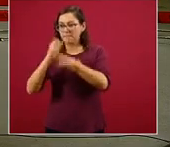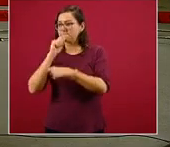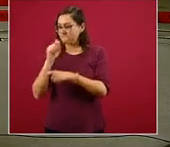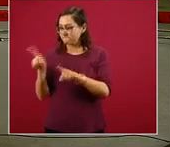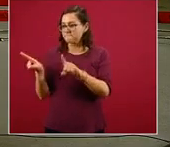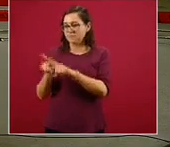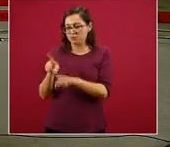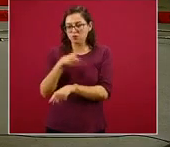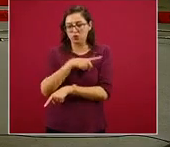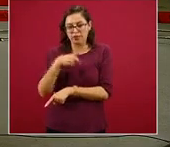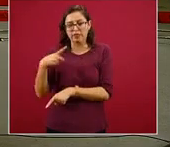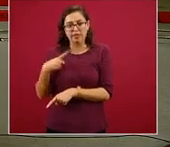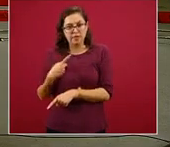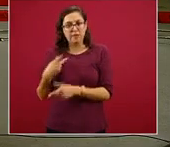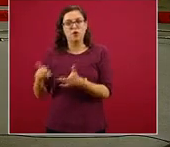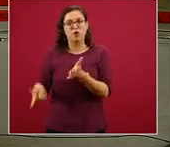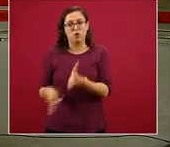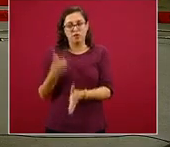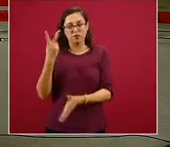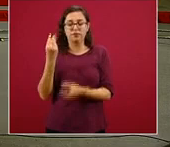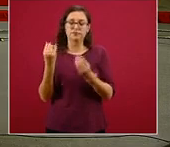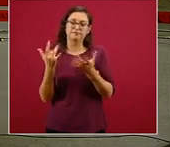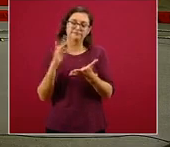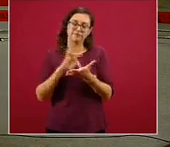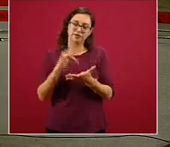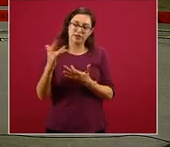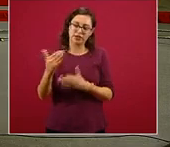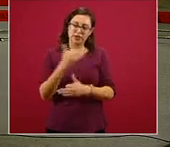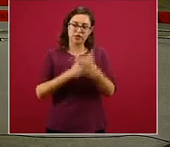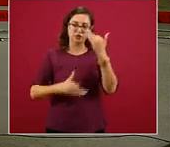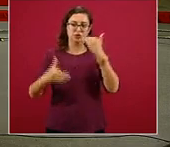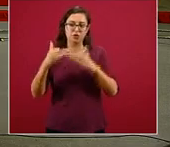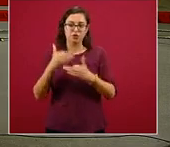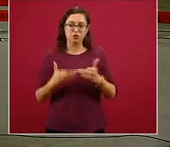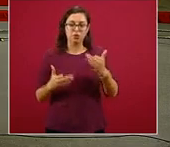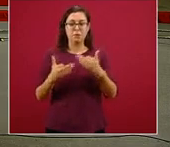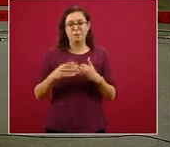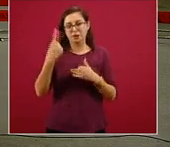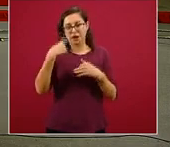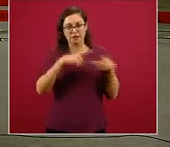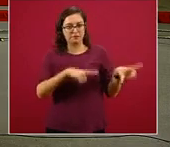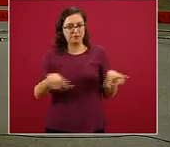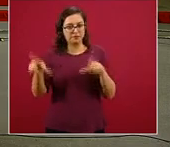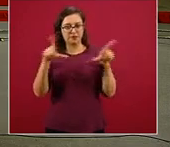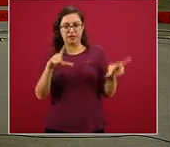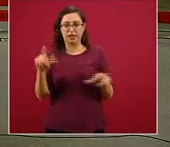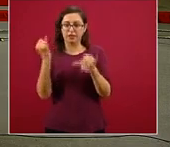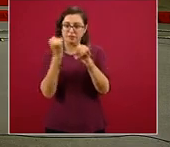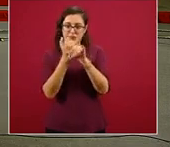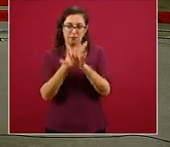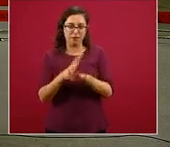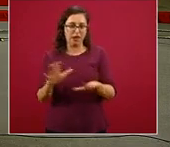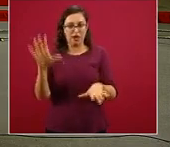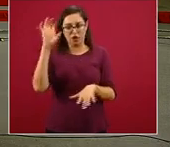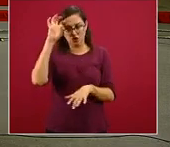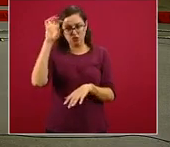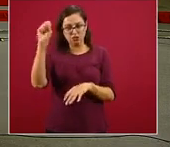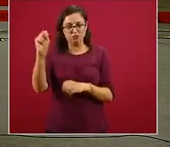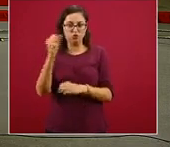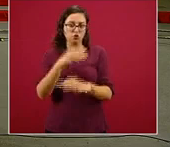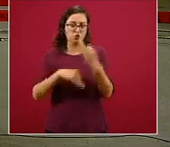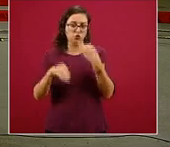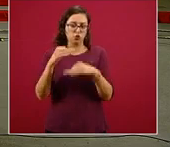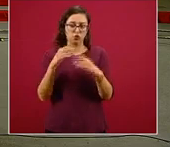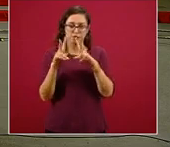Conavio el aporte de textos, imagen y conceptos en torno a la diversidad biológica